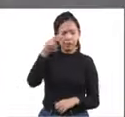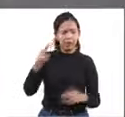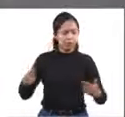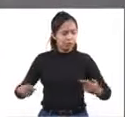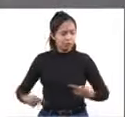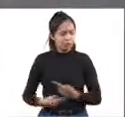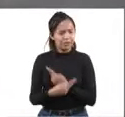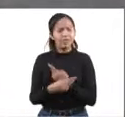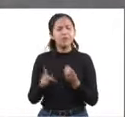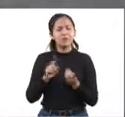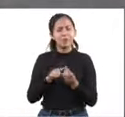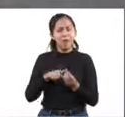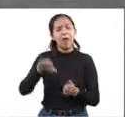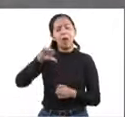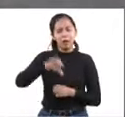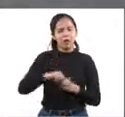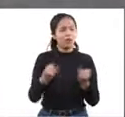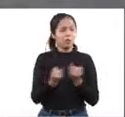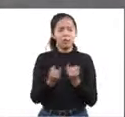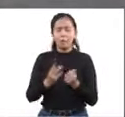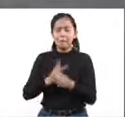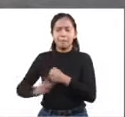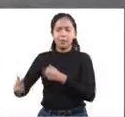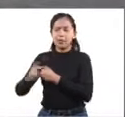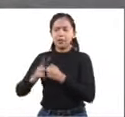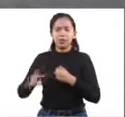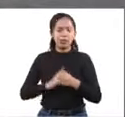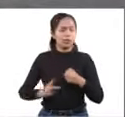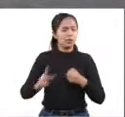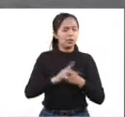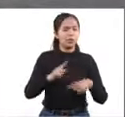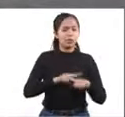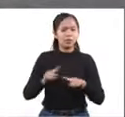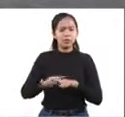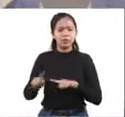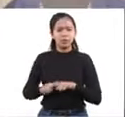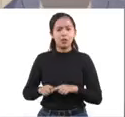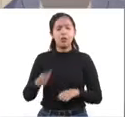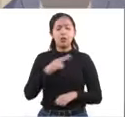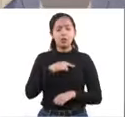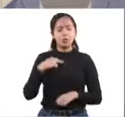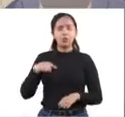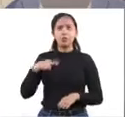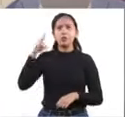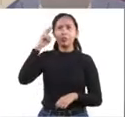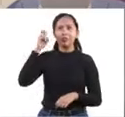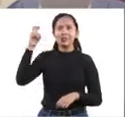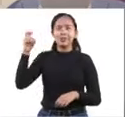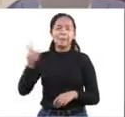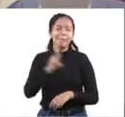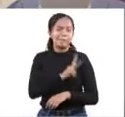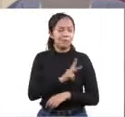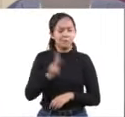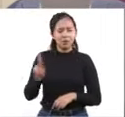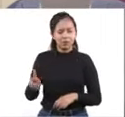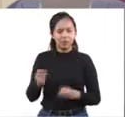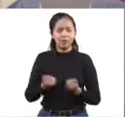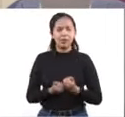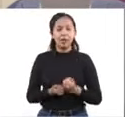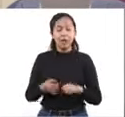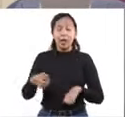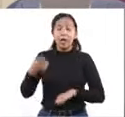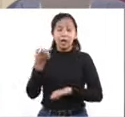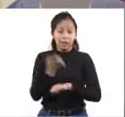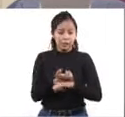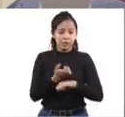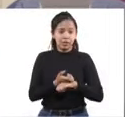del mundo. Tenemos las mismas preocupaciones y compartimos los mismos sueños. Desde México y desde Estados